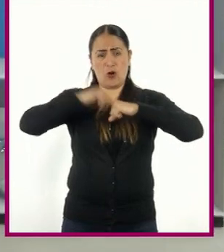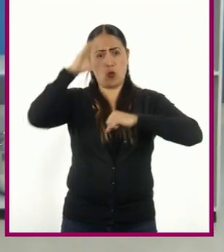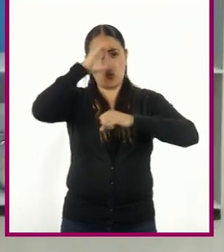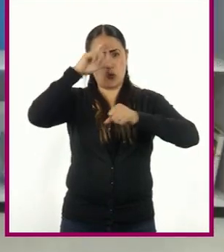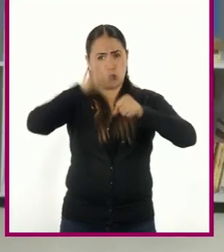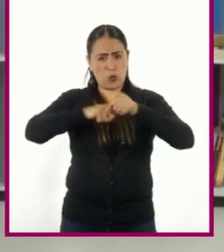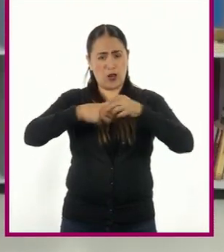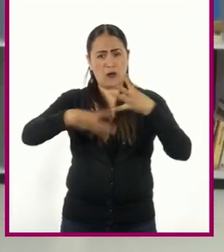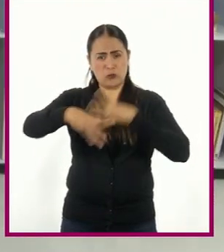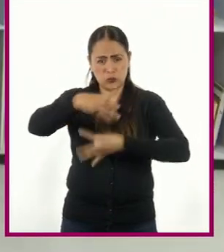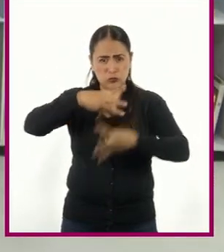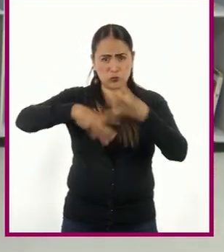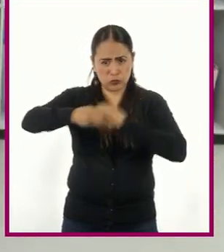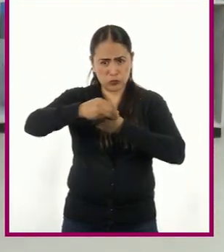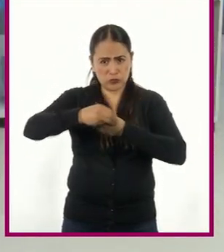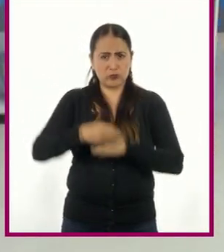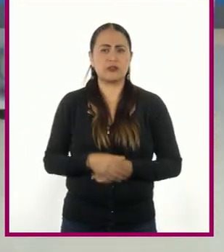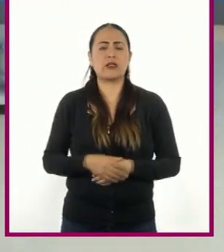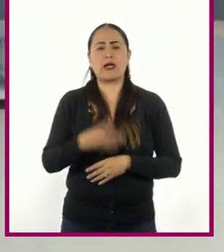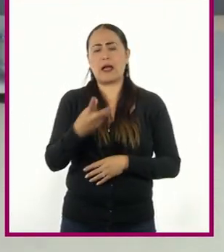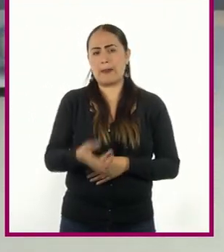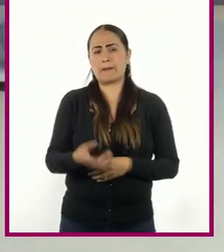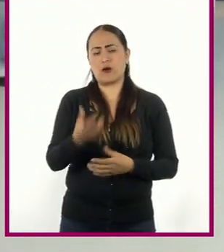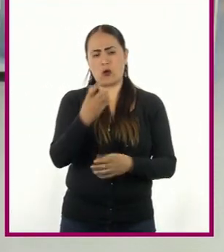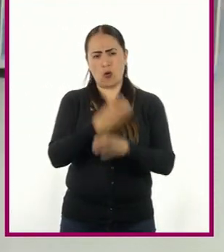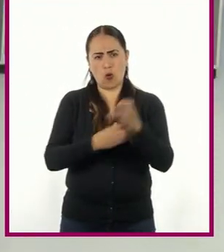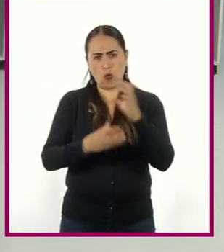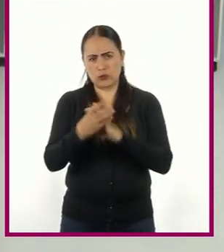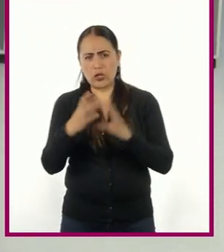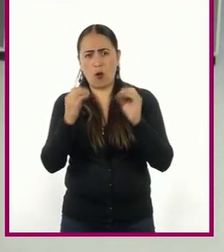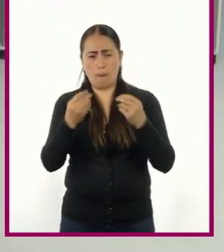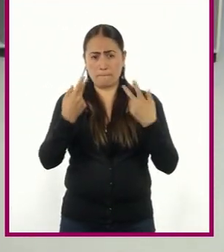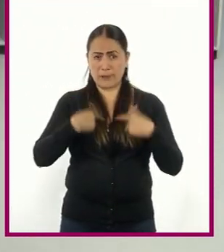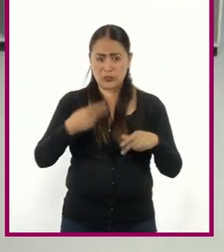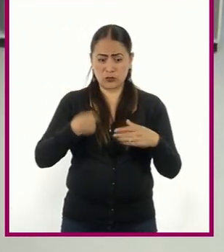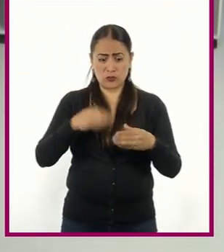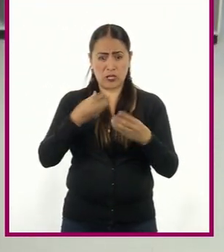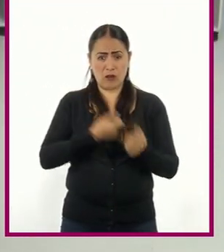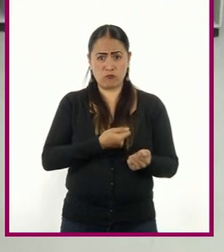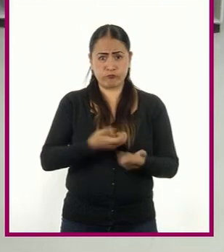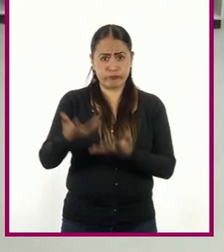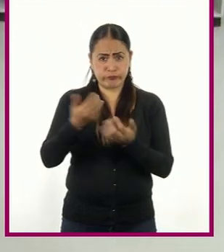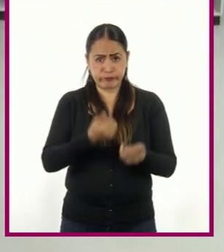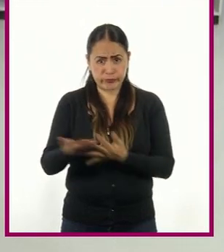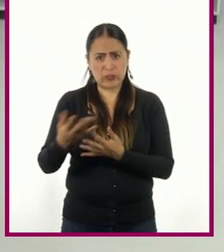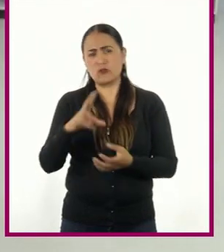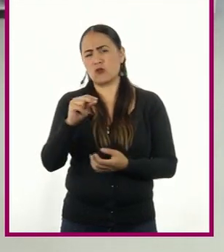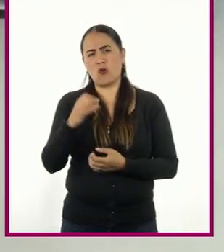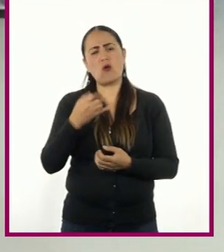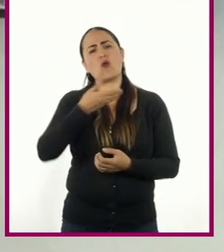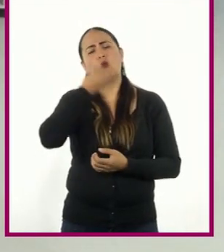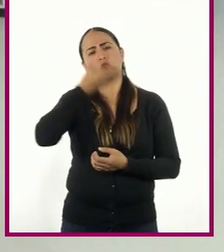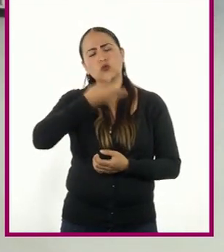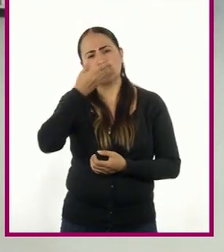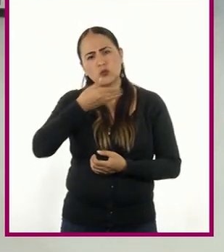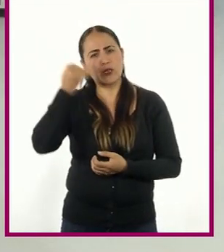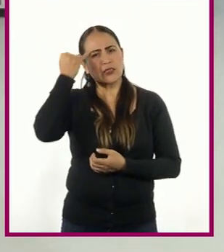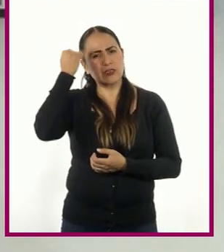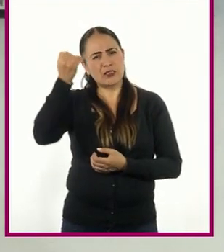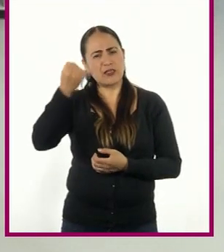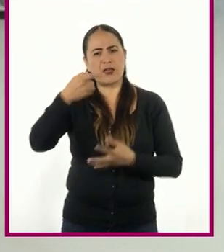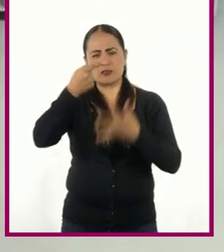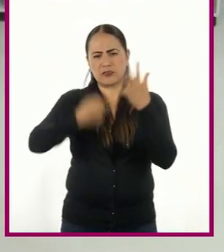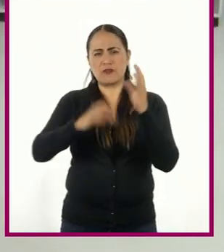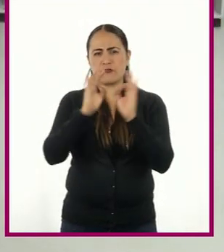cultural. A través de las fronteras no solo cruzan mercancías y personas, también lo hacen las tradiciones, las ideas, las costumbres y las